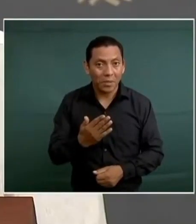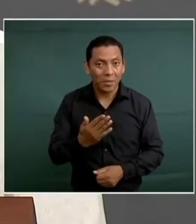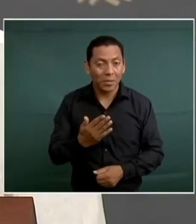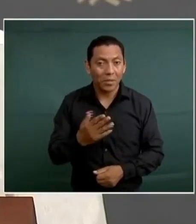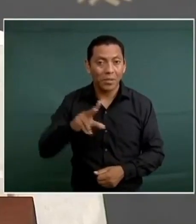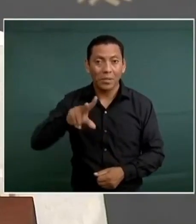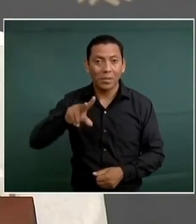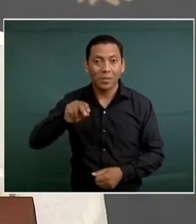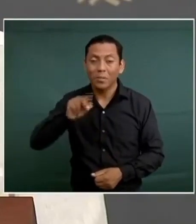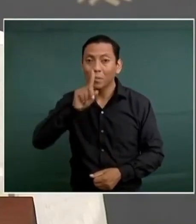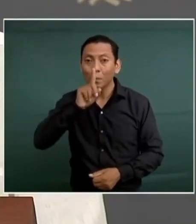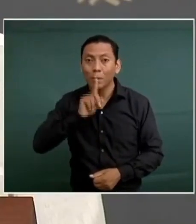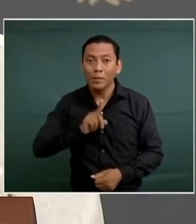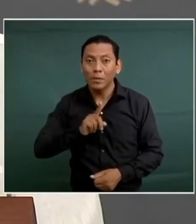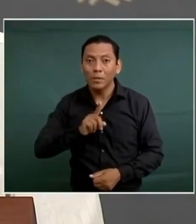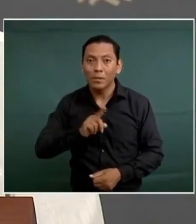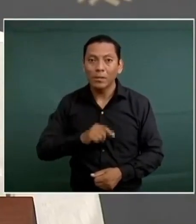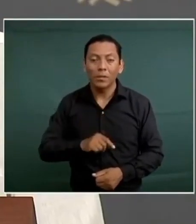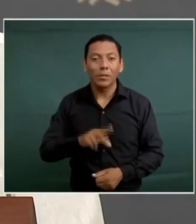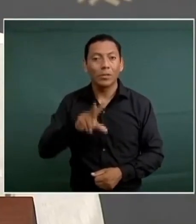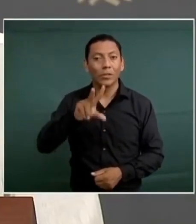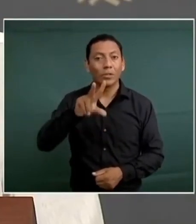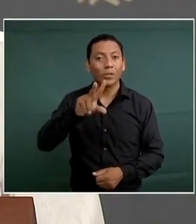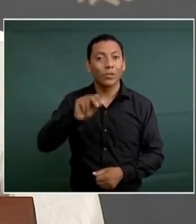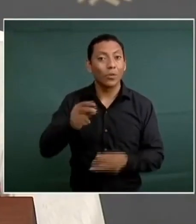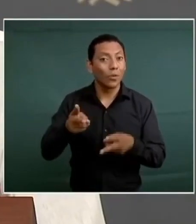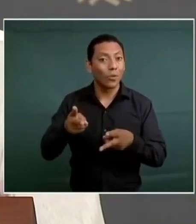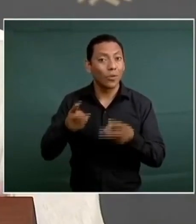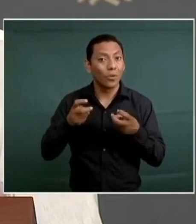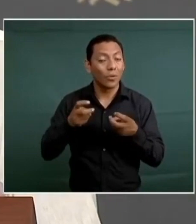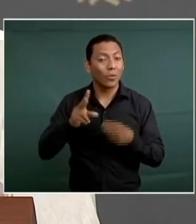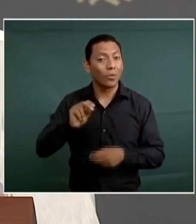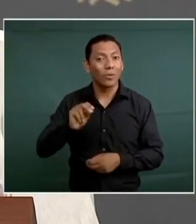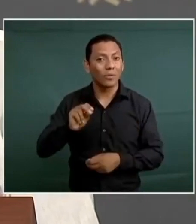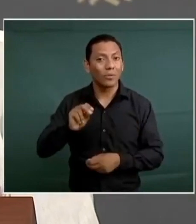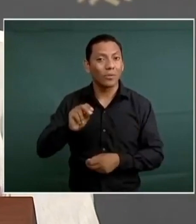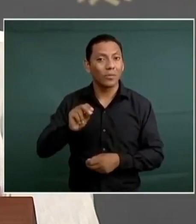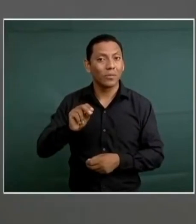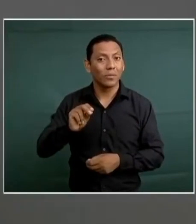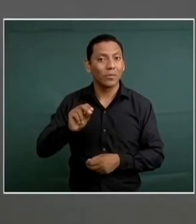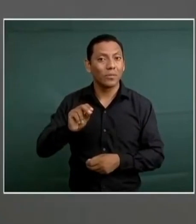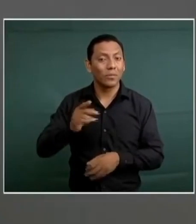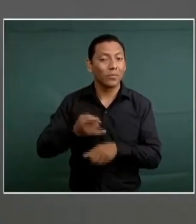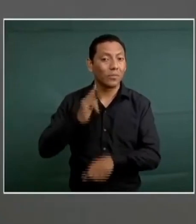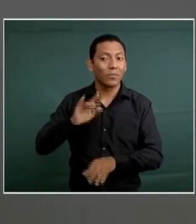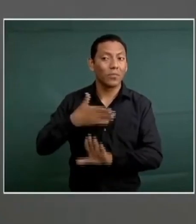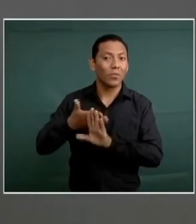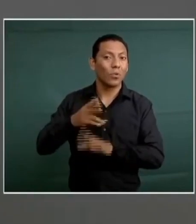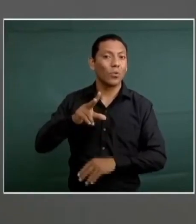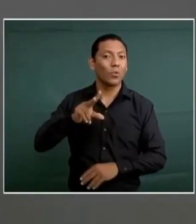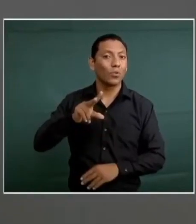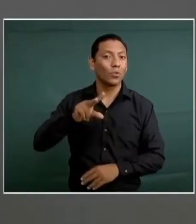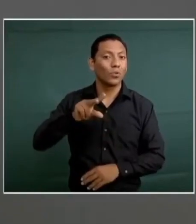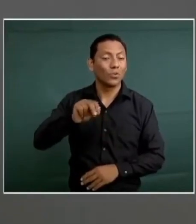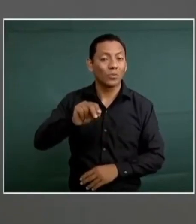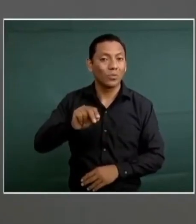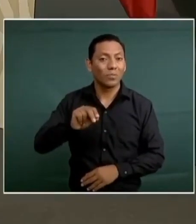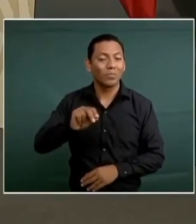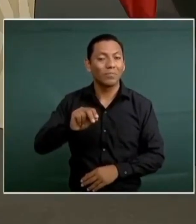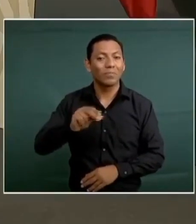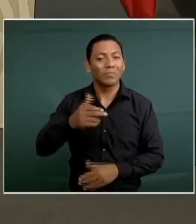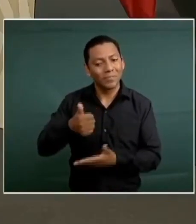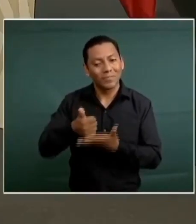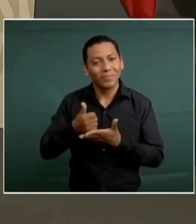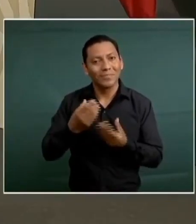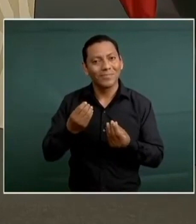no mentir, no robar, no traicionar. Eso ayuda mucho para que no dé